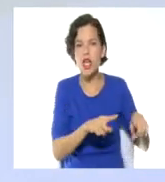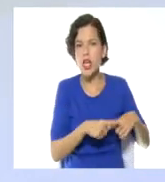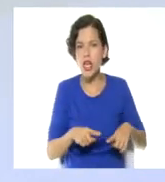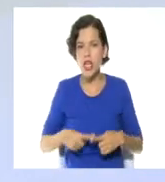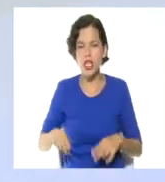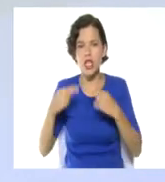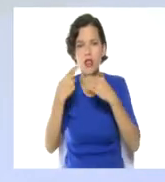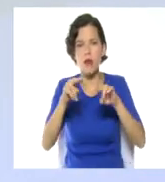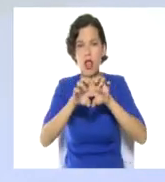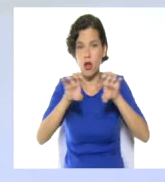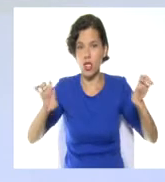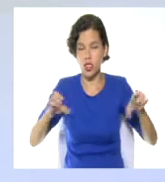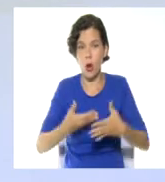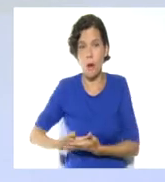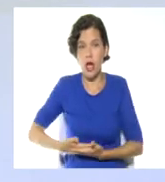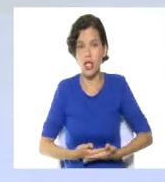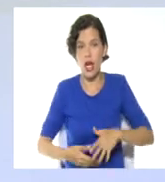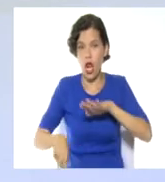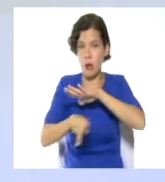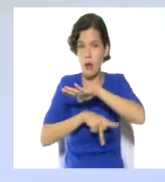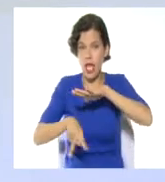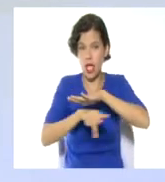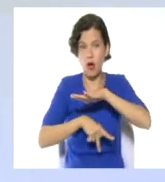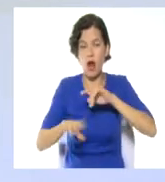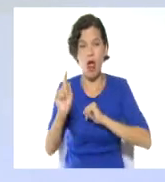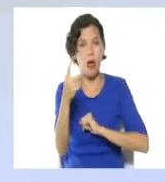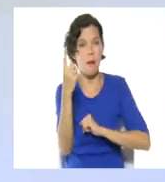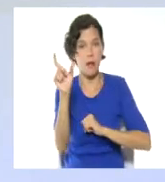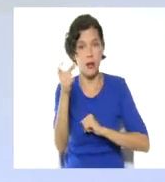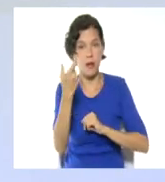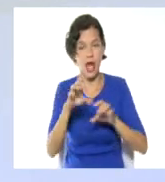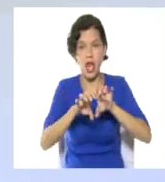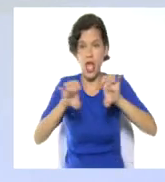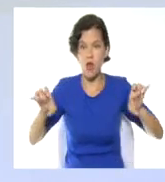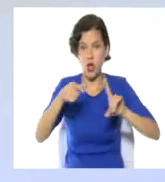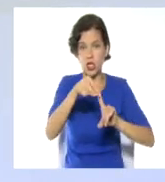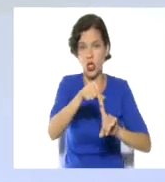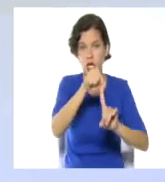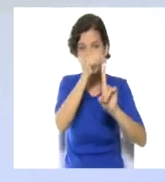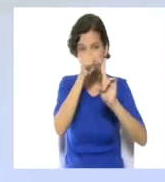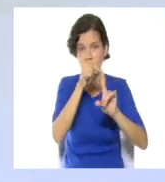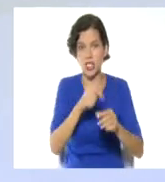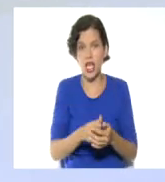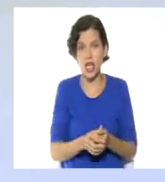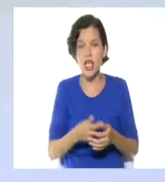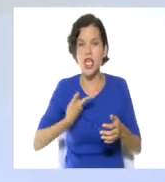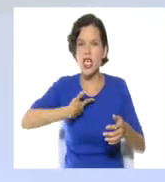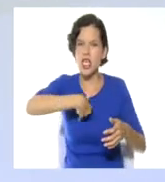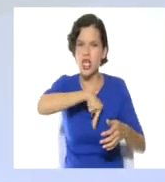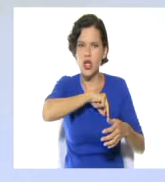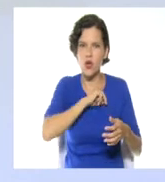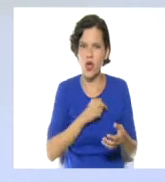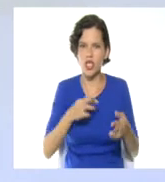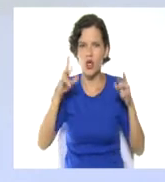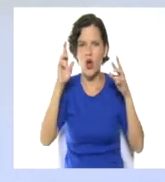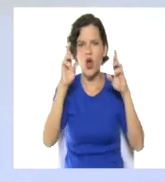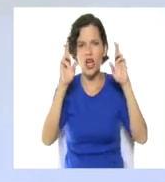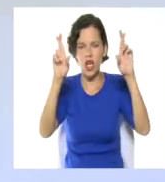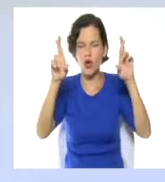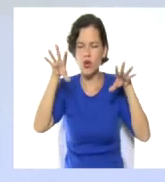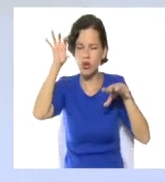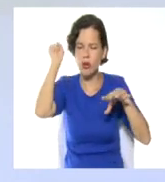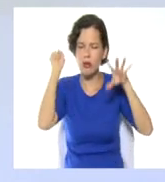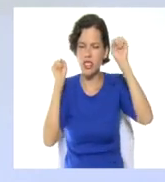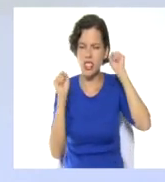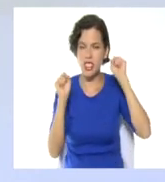de educación: maternal, preescolar, primaria, la modalidad de educación especial y nuestro RPA. Así que en